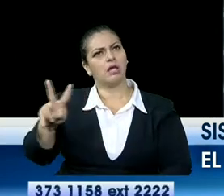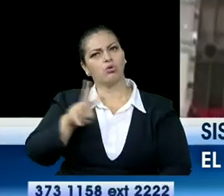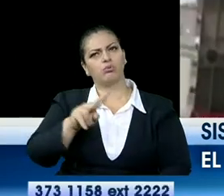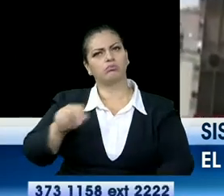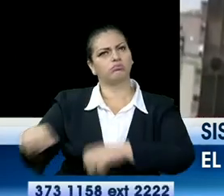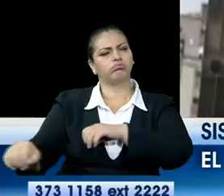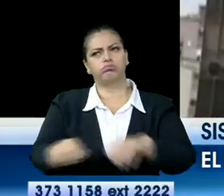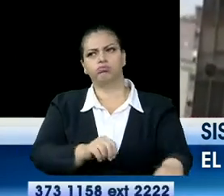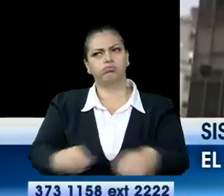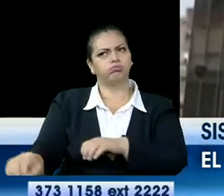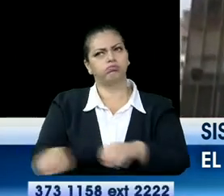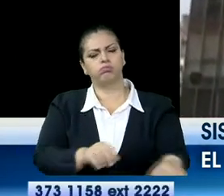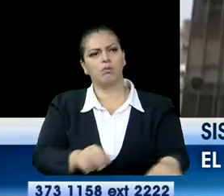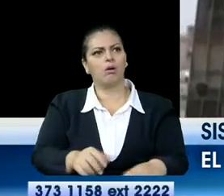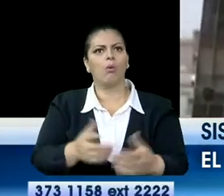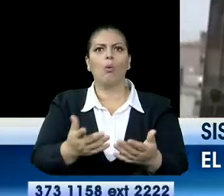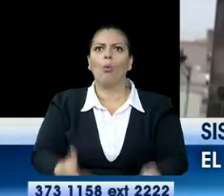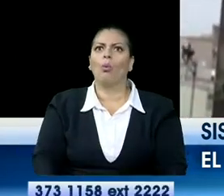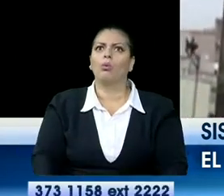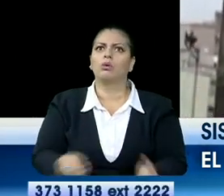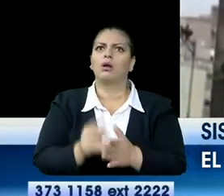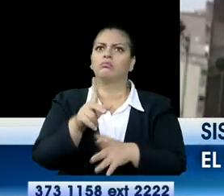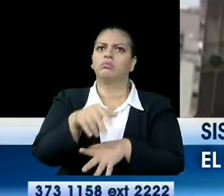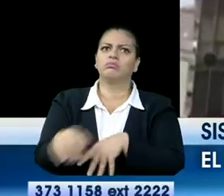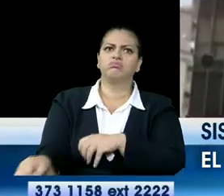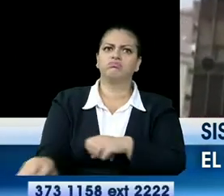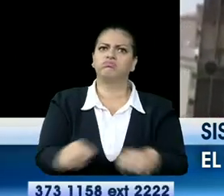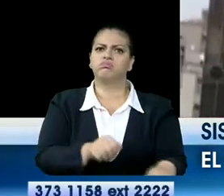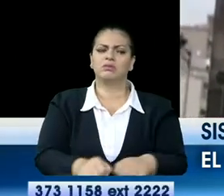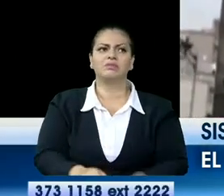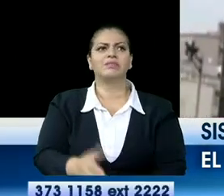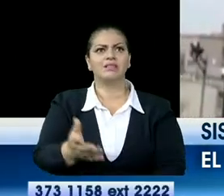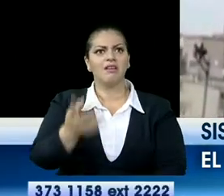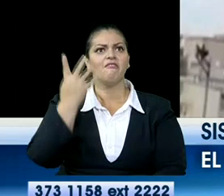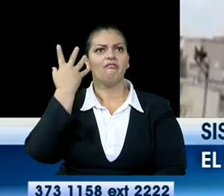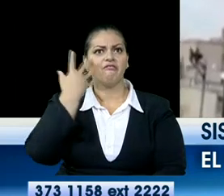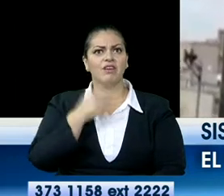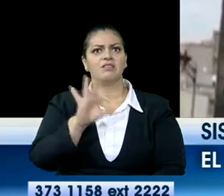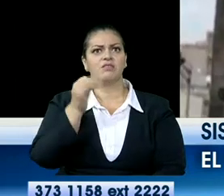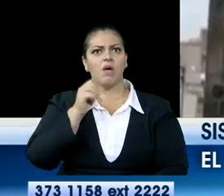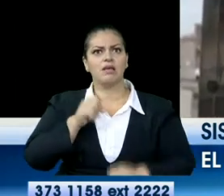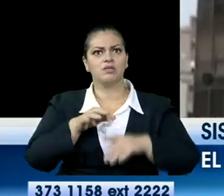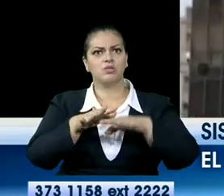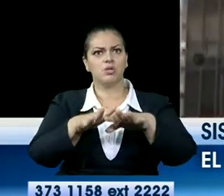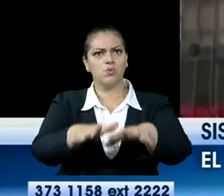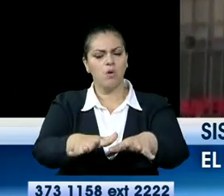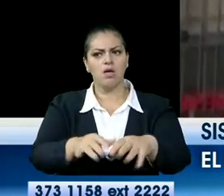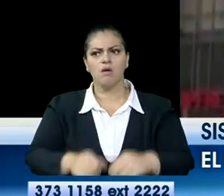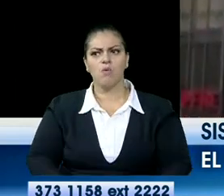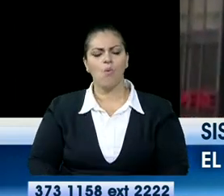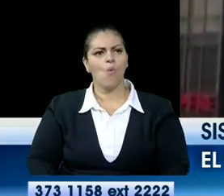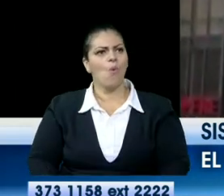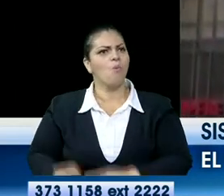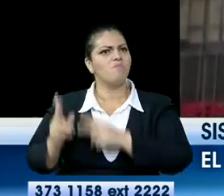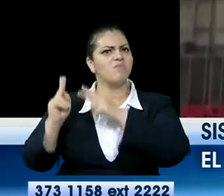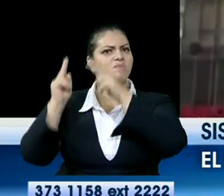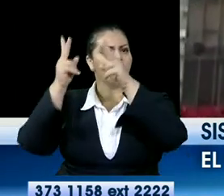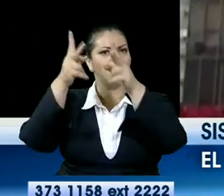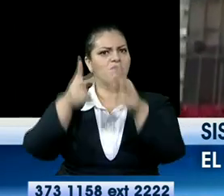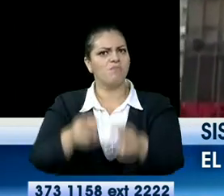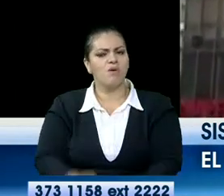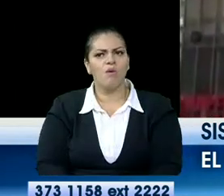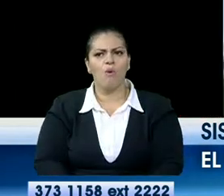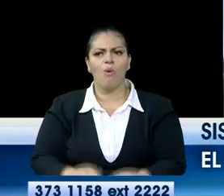en la escala de Richter, que cobró la vida de 10.000 personas. 8.1 para ser exactos, y ahí vemos cómo la gente grababa con sus